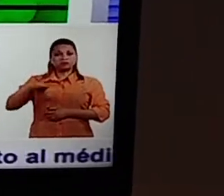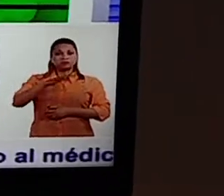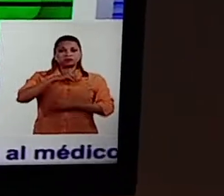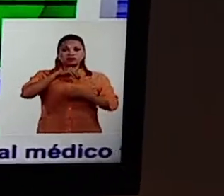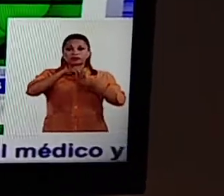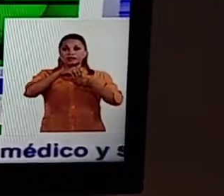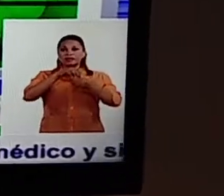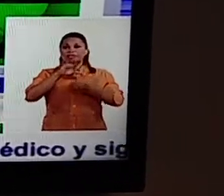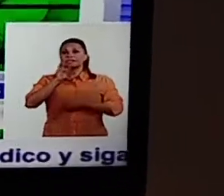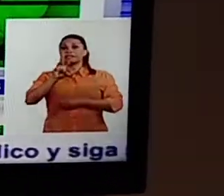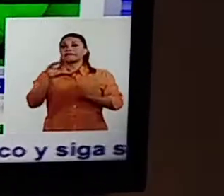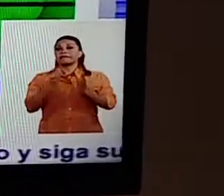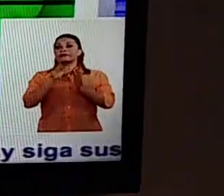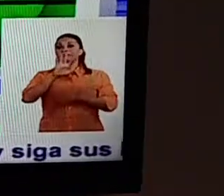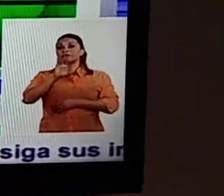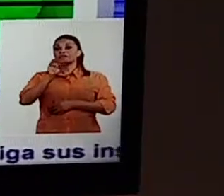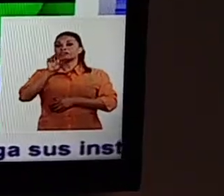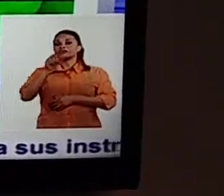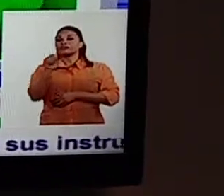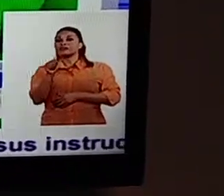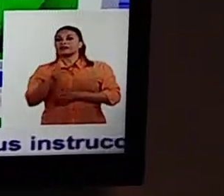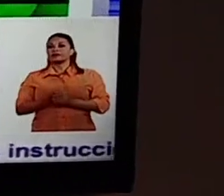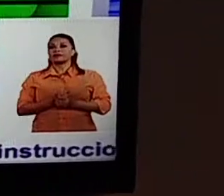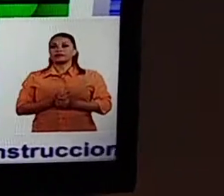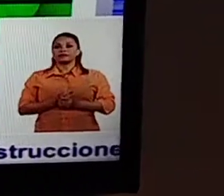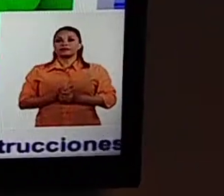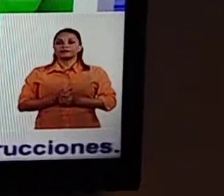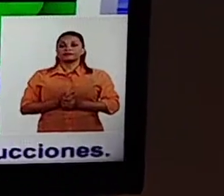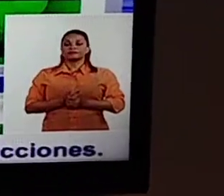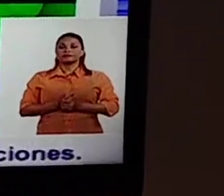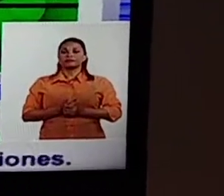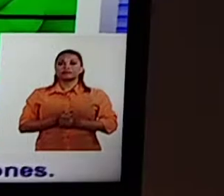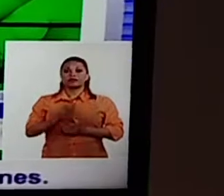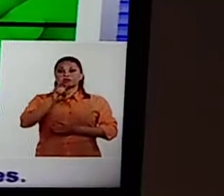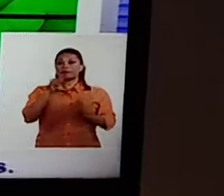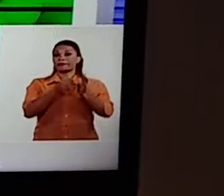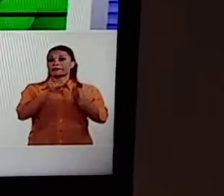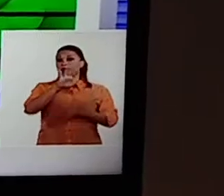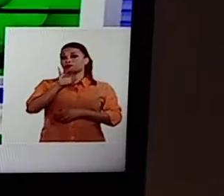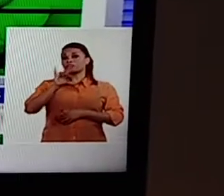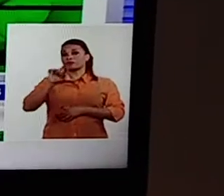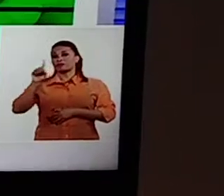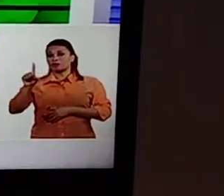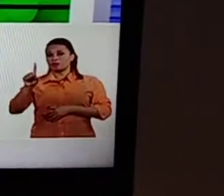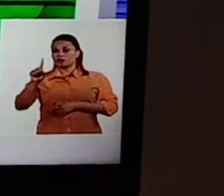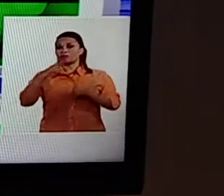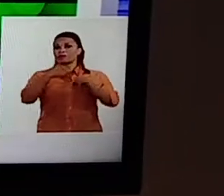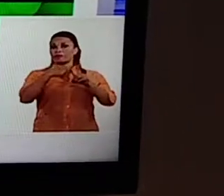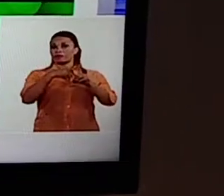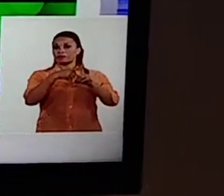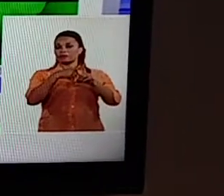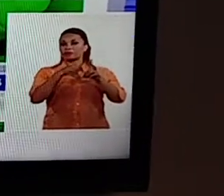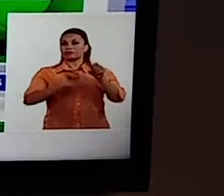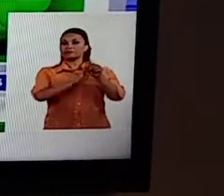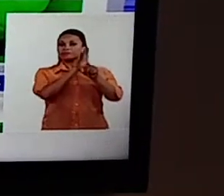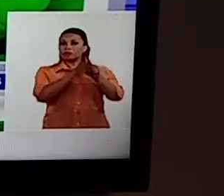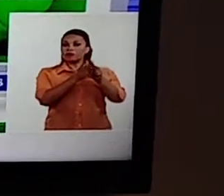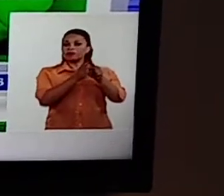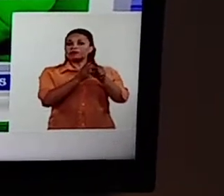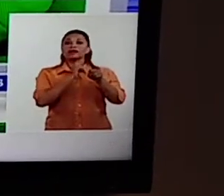3.510 de los 3.591 diagnosticados como consecuencia de la transmisión autóctona en